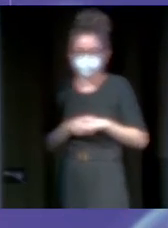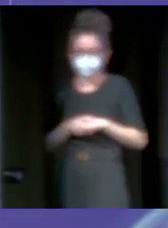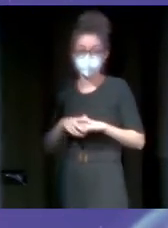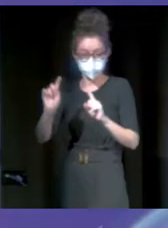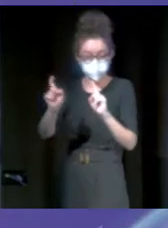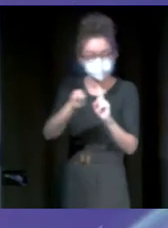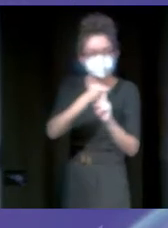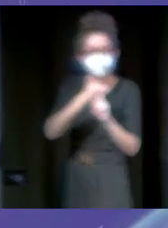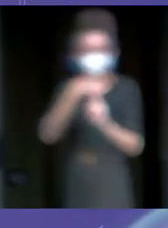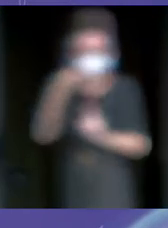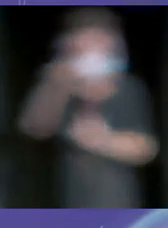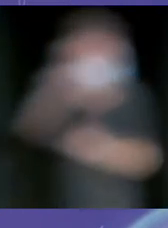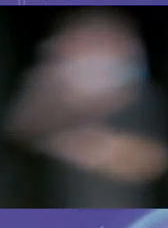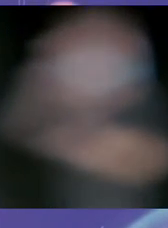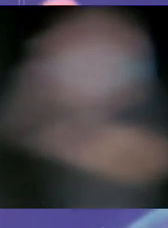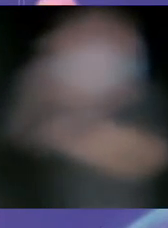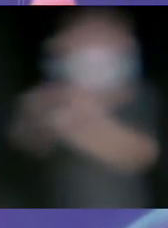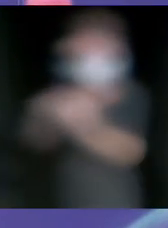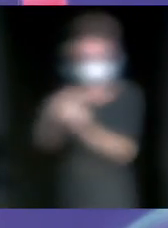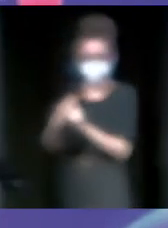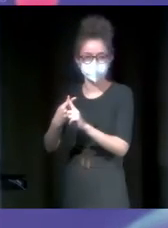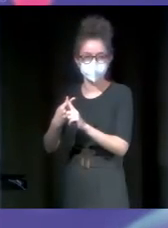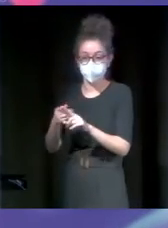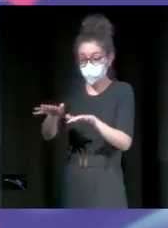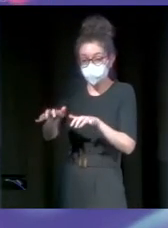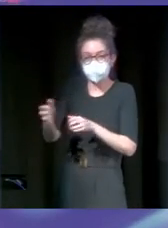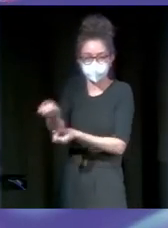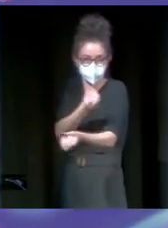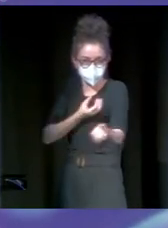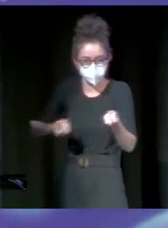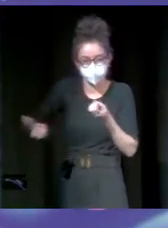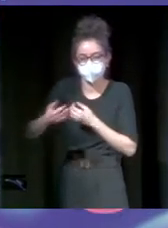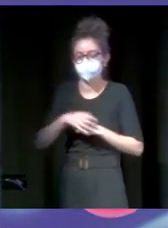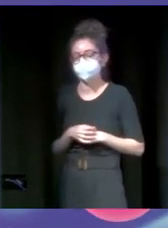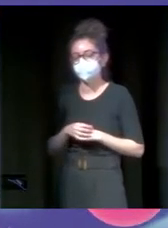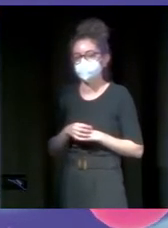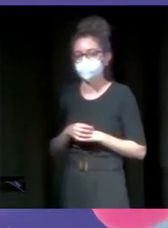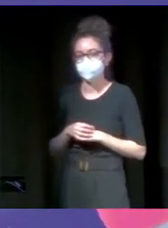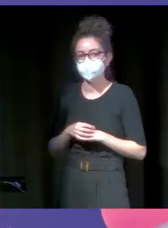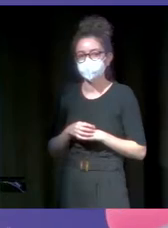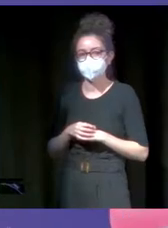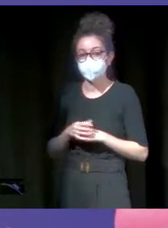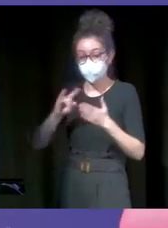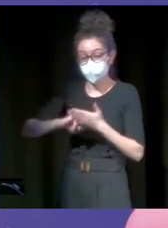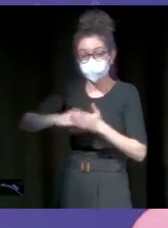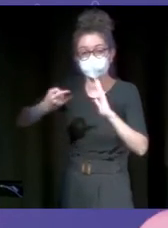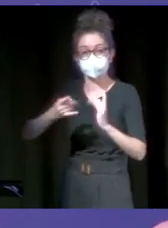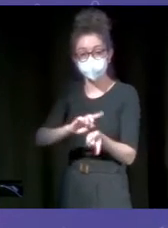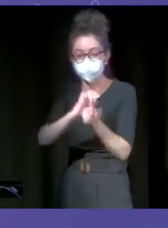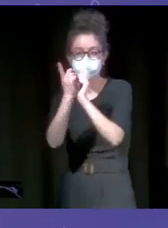vivencias y también aprendizaje la transformación digital es hoy una realidad